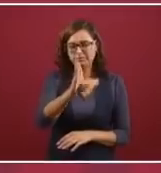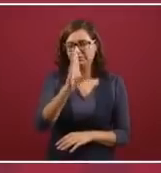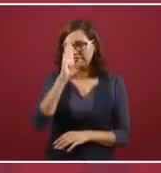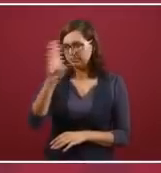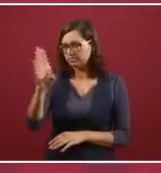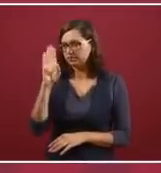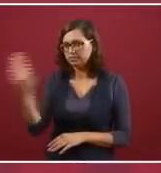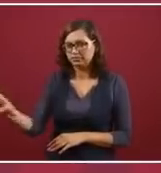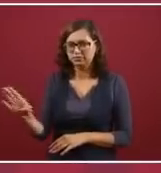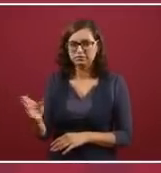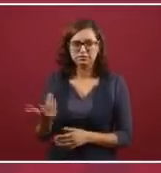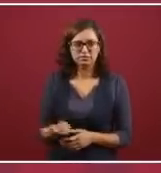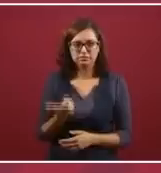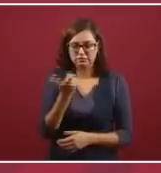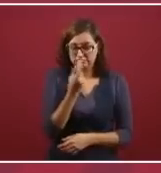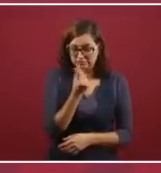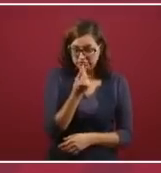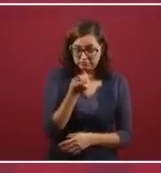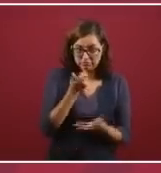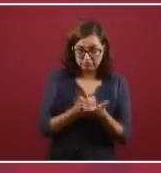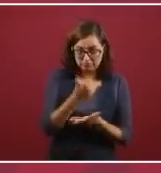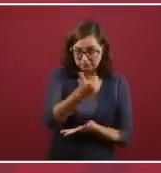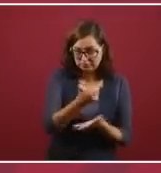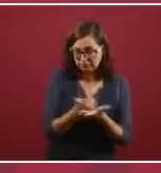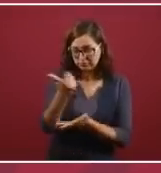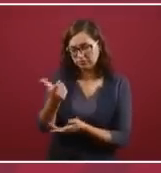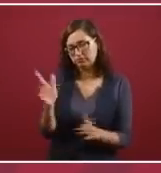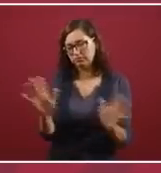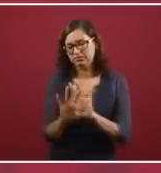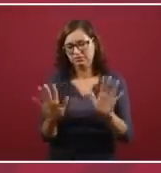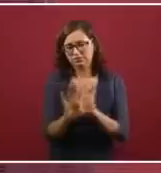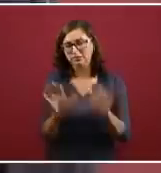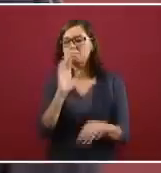no se use efectivo.